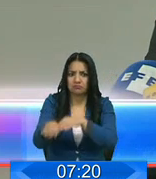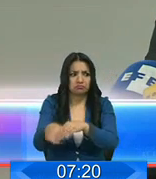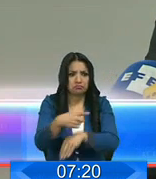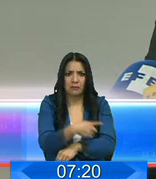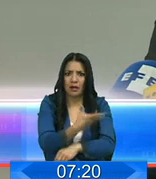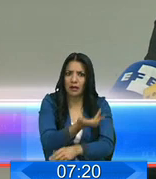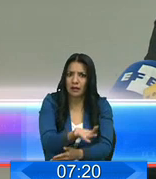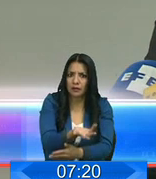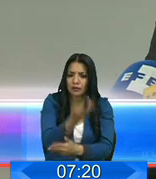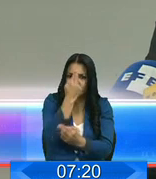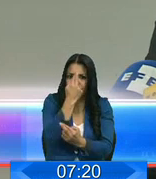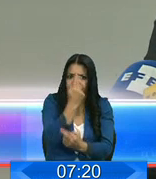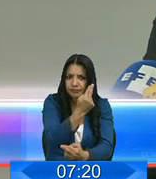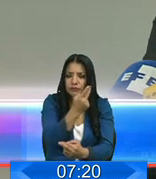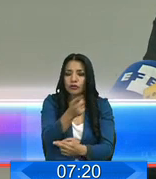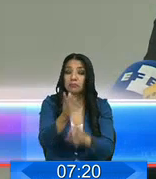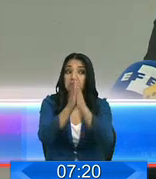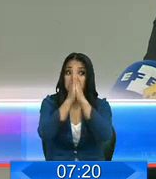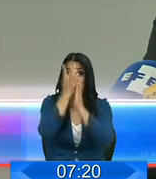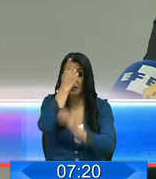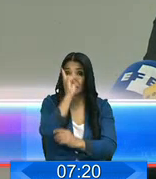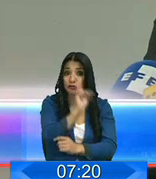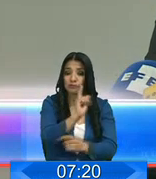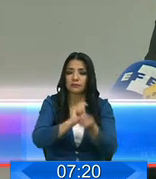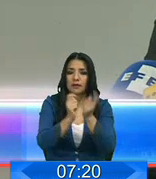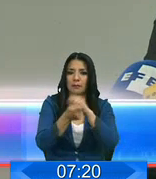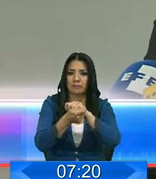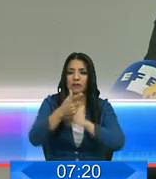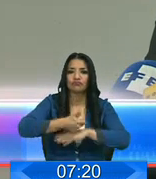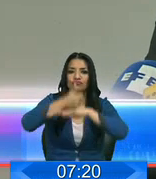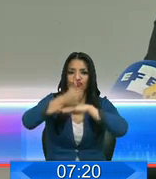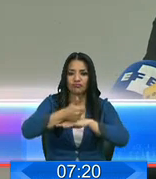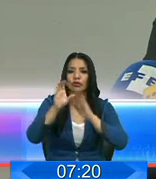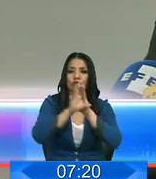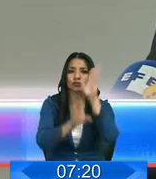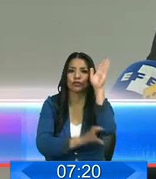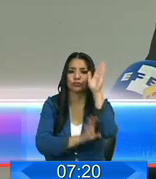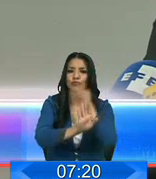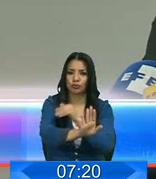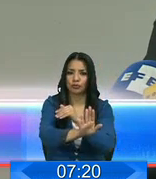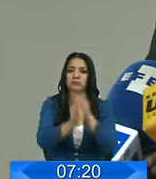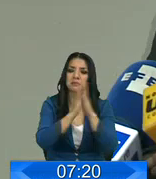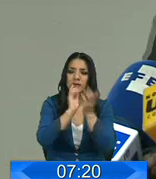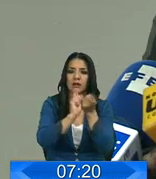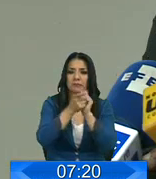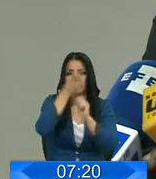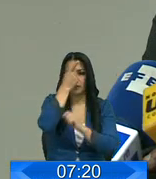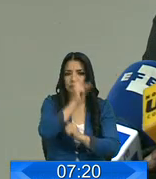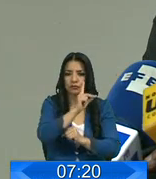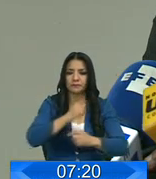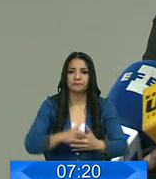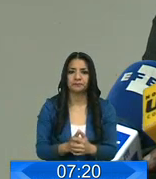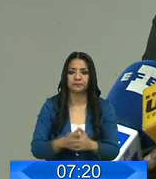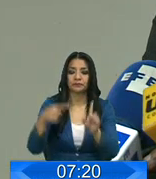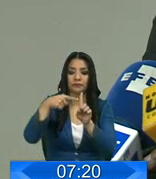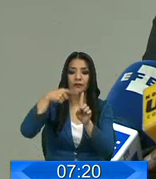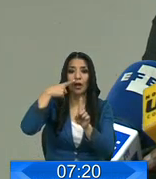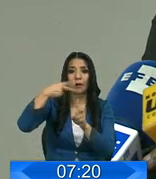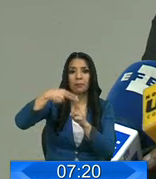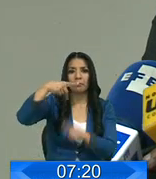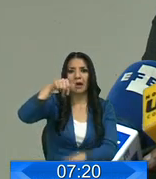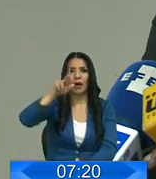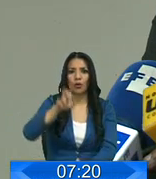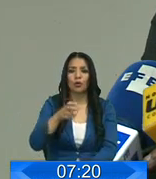evidentemente apelaremos el fallo que ha emitido el Tribunal Constitucional de esta Corte Nacional de Justicia. El señor Paul Seglia está con juicio